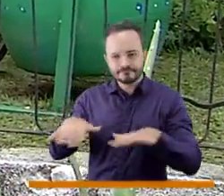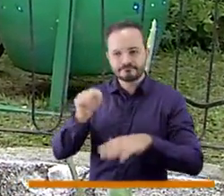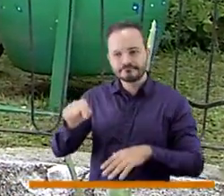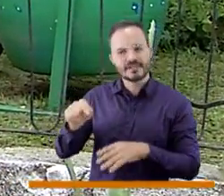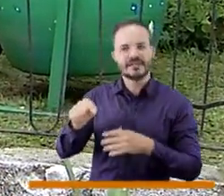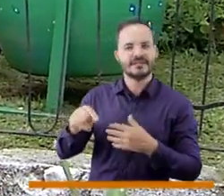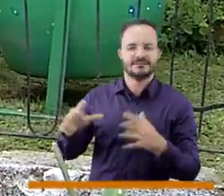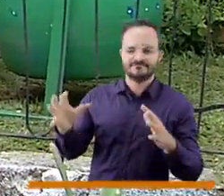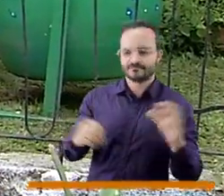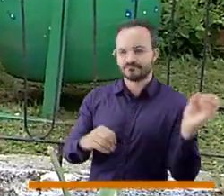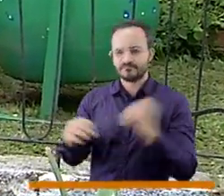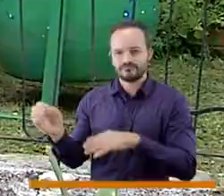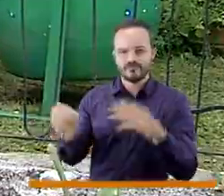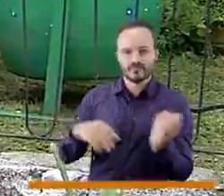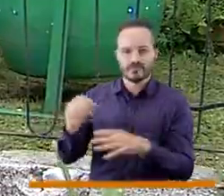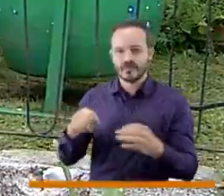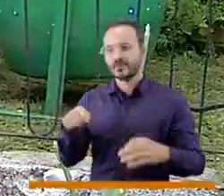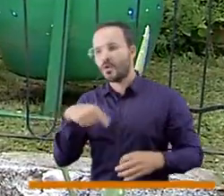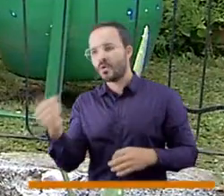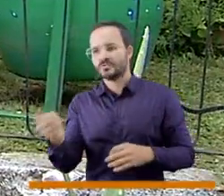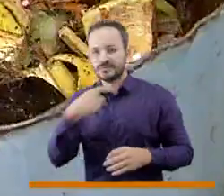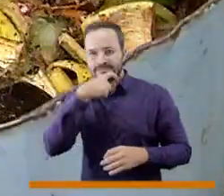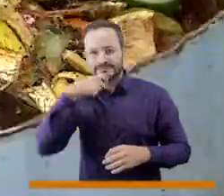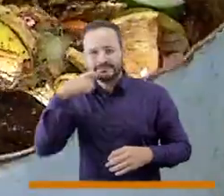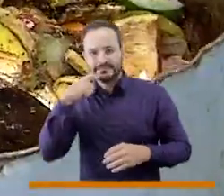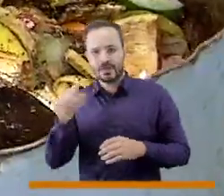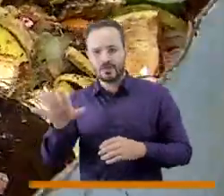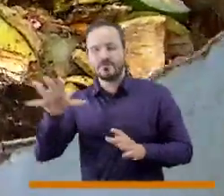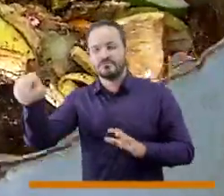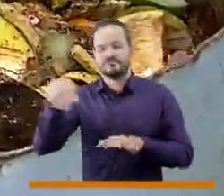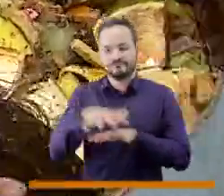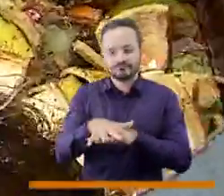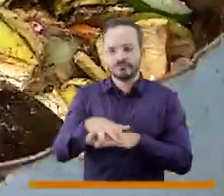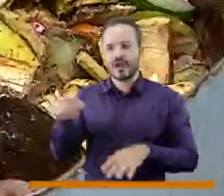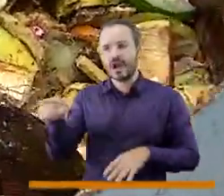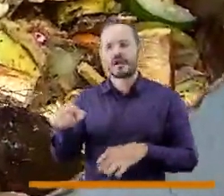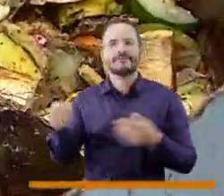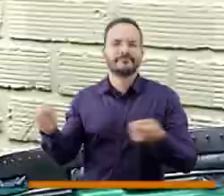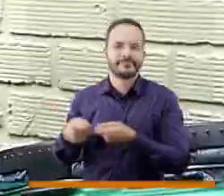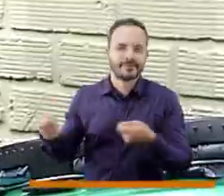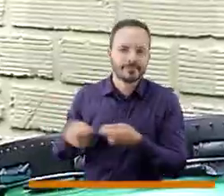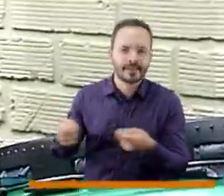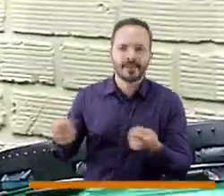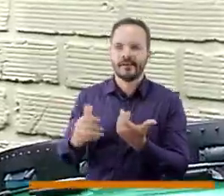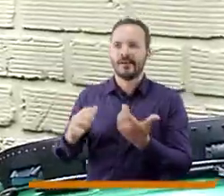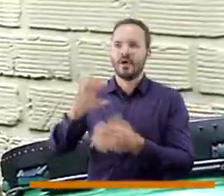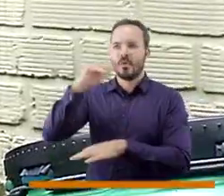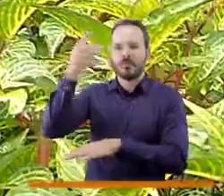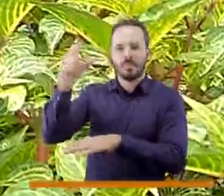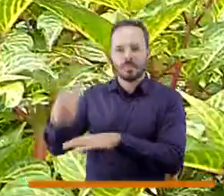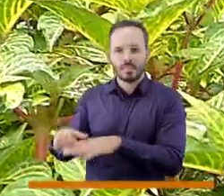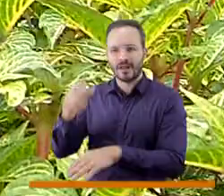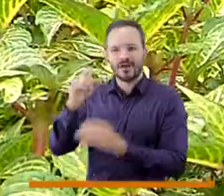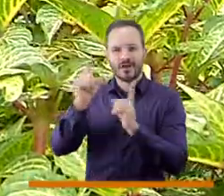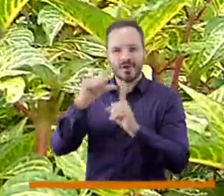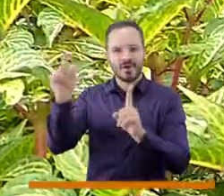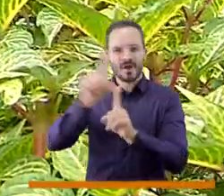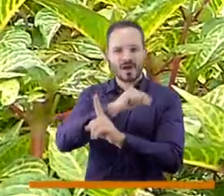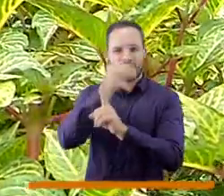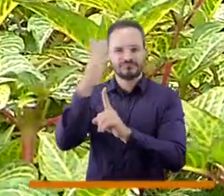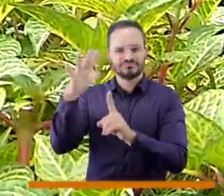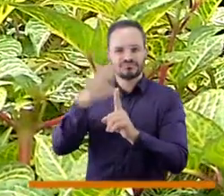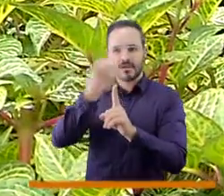lo que hacemos es mezclarlos con material seco, que ese material seco estamos utilizando la poda, la misma hojarasca, el material